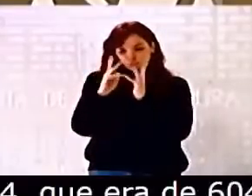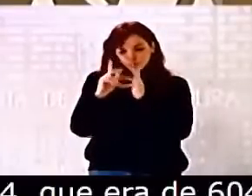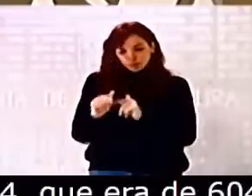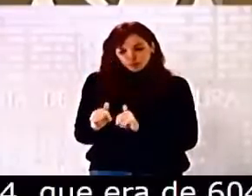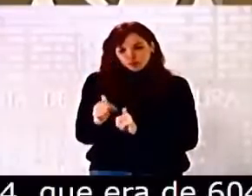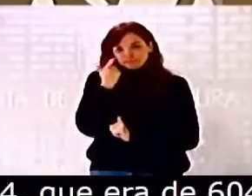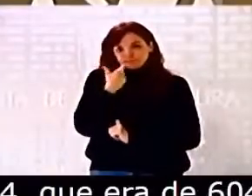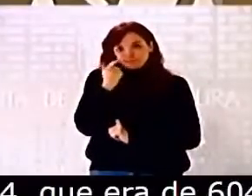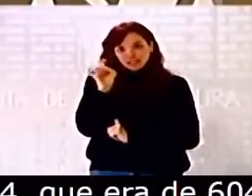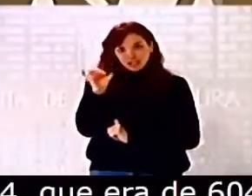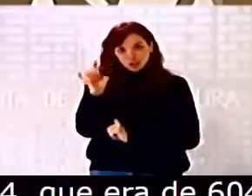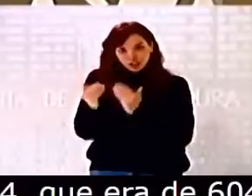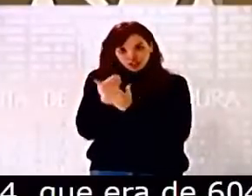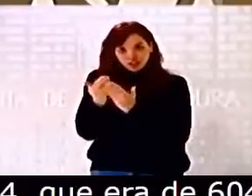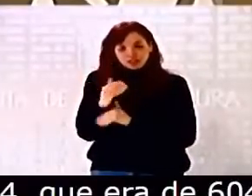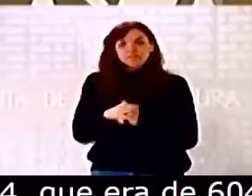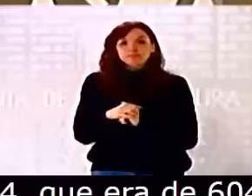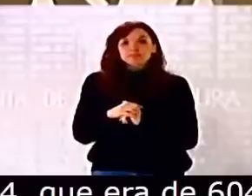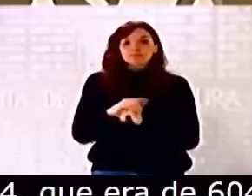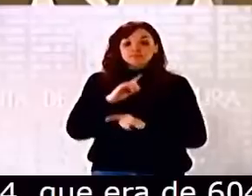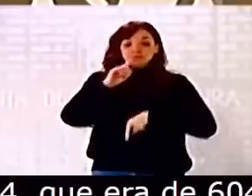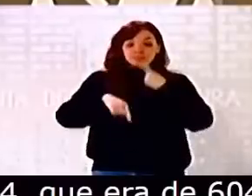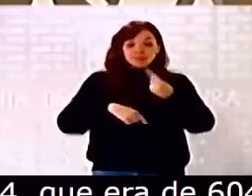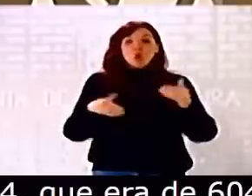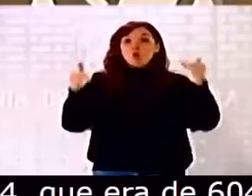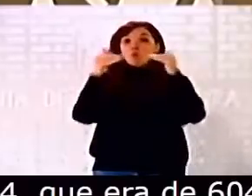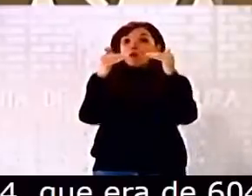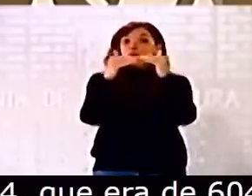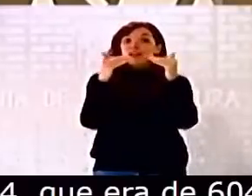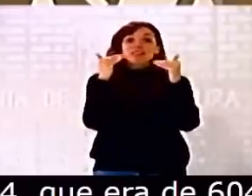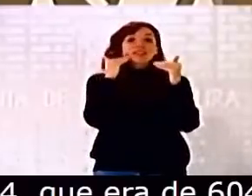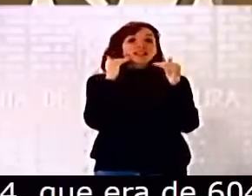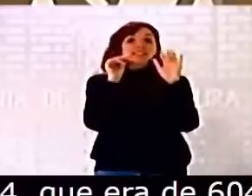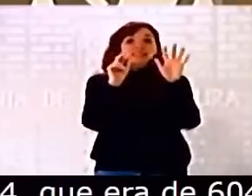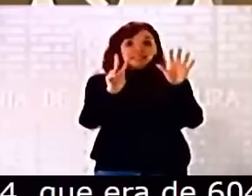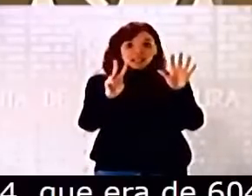el jueves día 7, a los 14 días, hemos llegado a esos